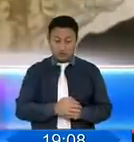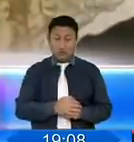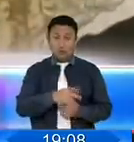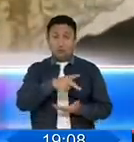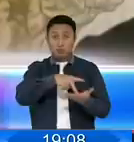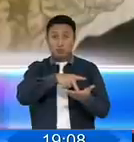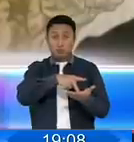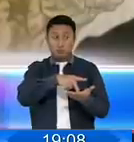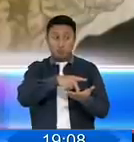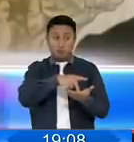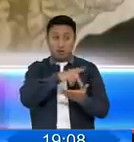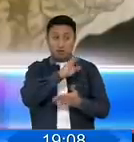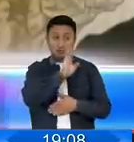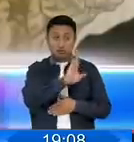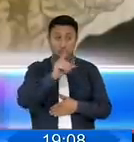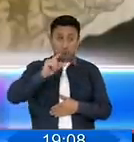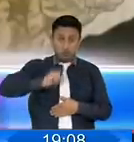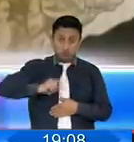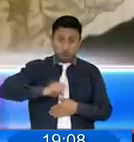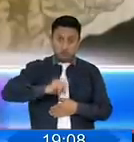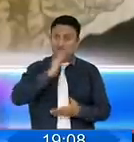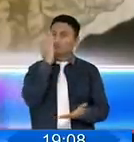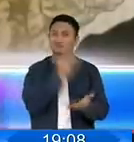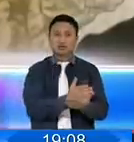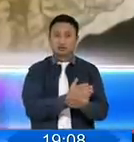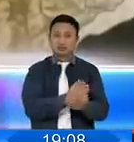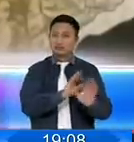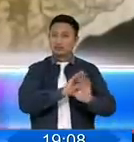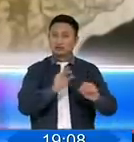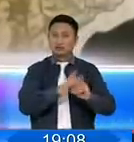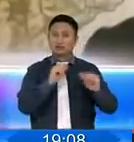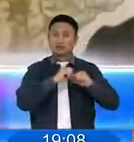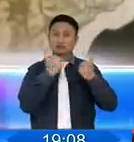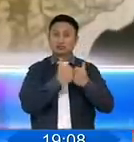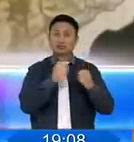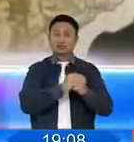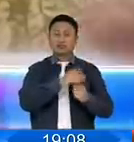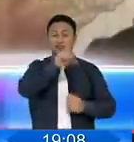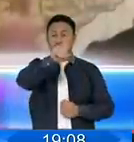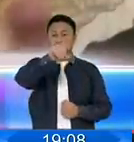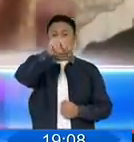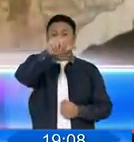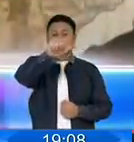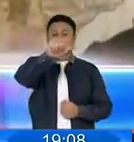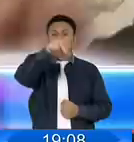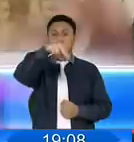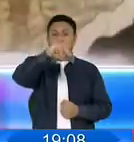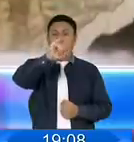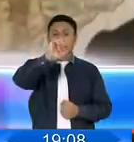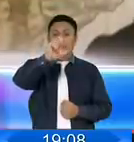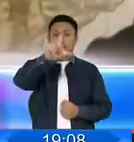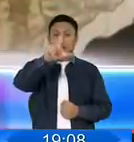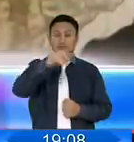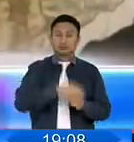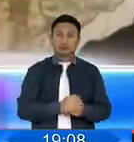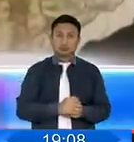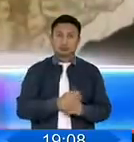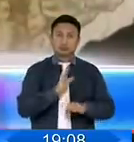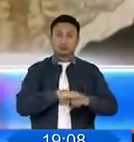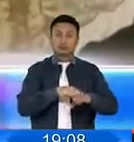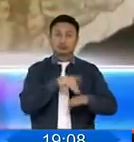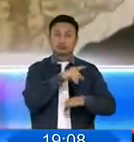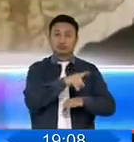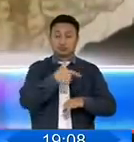los salarios al legislador Daniel Mendoza vía principalización de su asambleísta